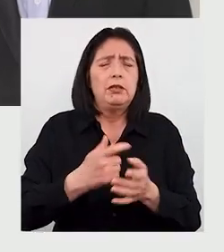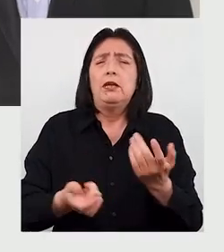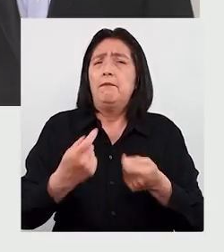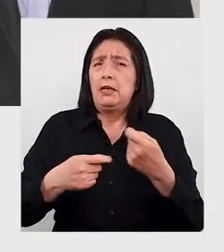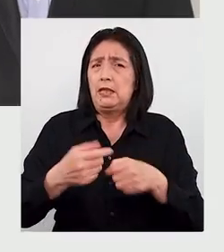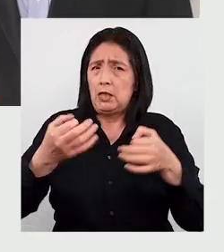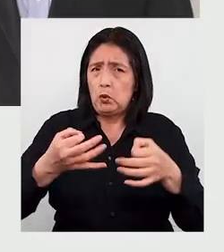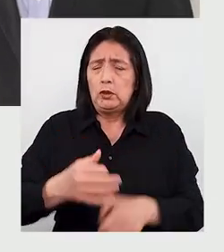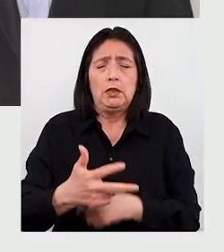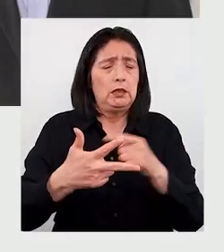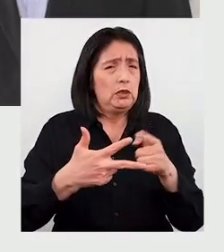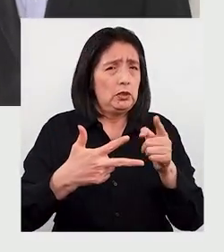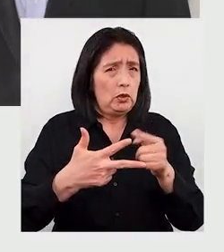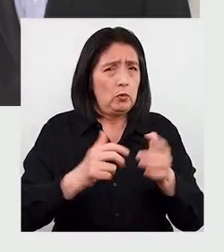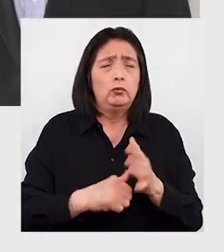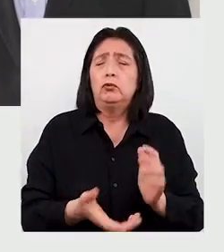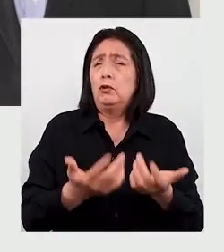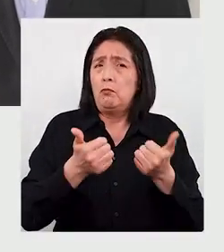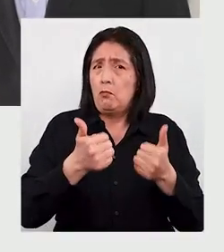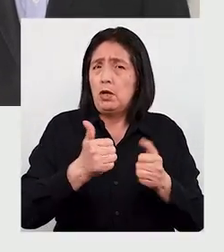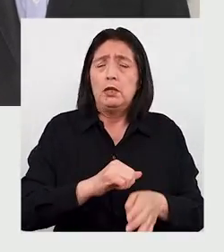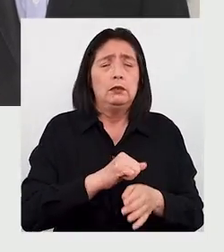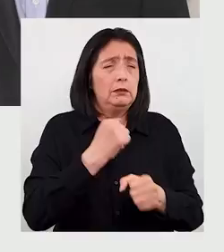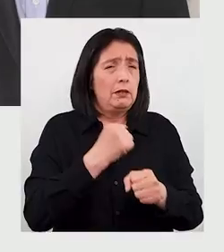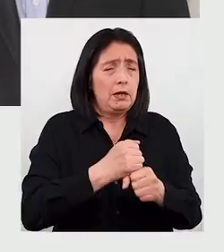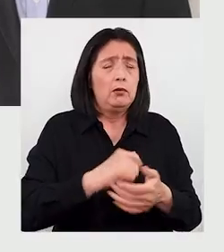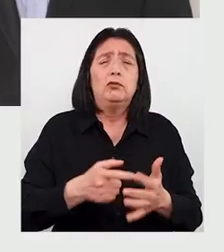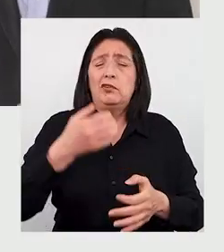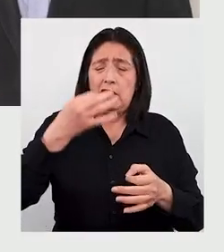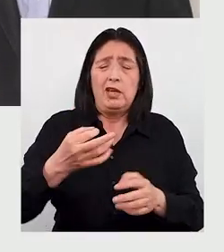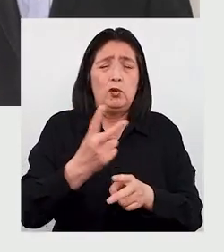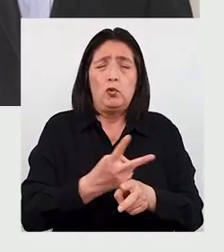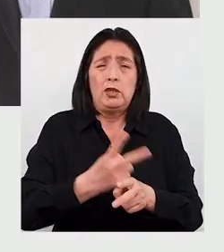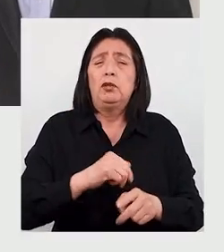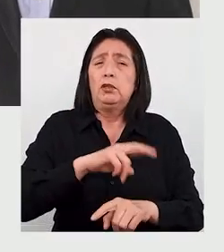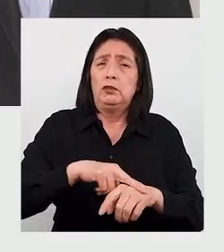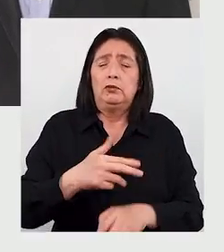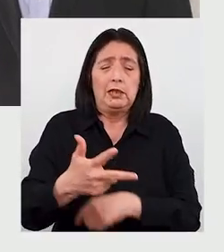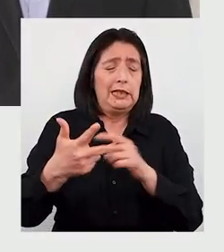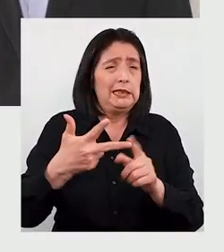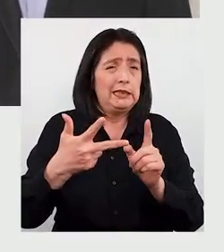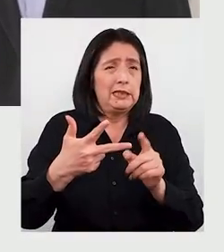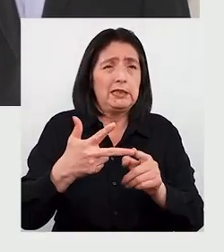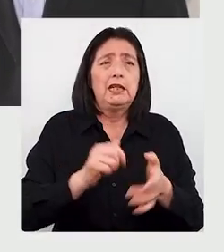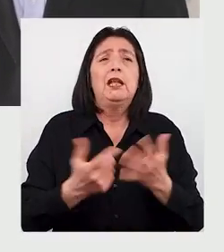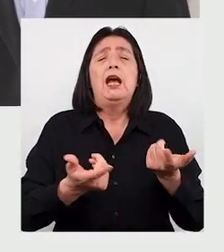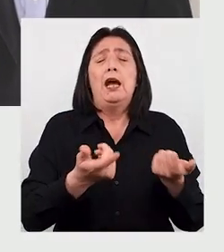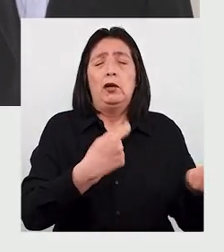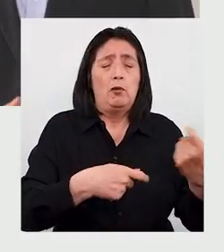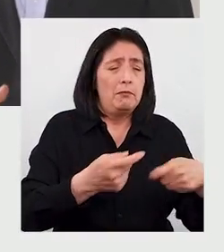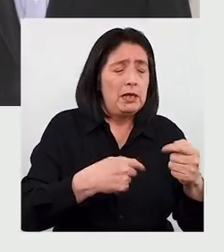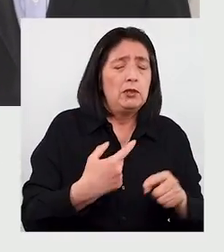justo. Segundo, el estándar de buenas prácticas de ecoeficiencia. Y finalmente, la tercera marca relacionada al